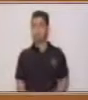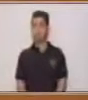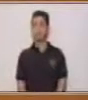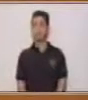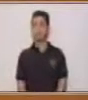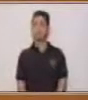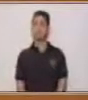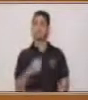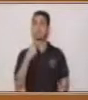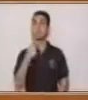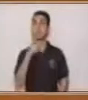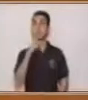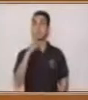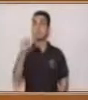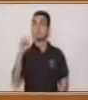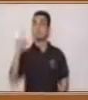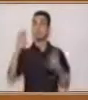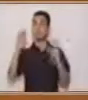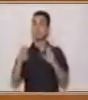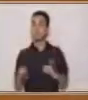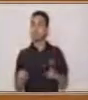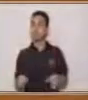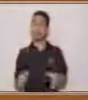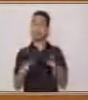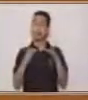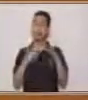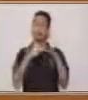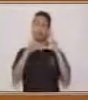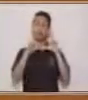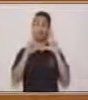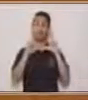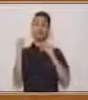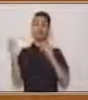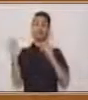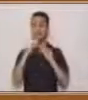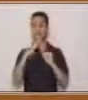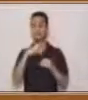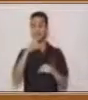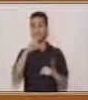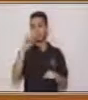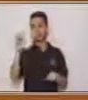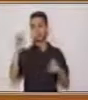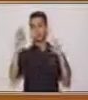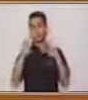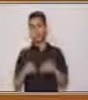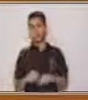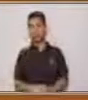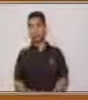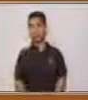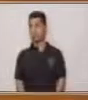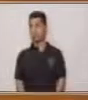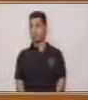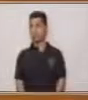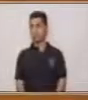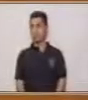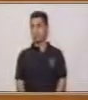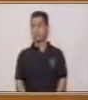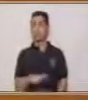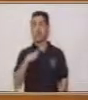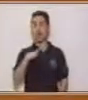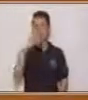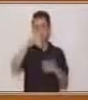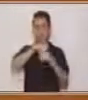que 100 personas, acá estoy representando a las 100 personas. Hay 100 cuadrados, 100